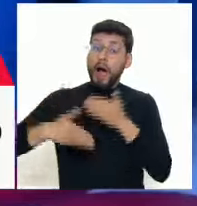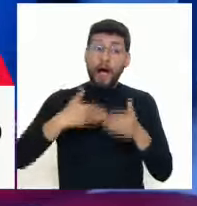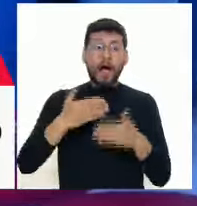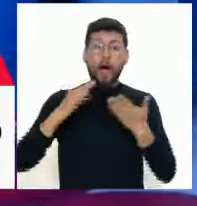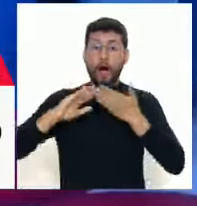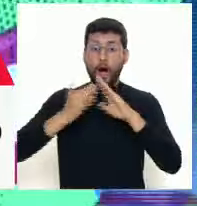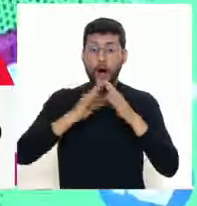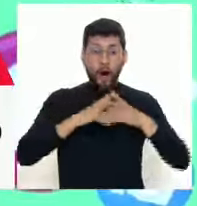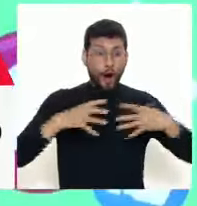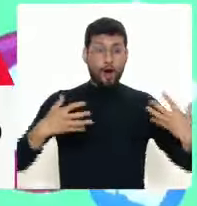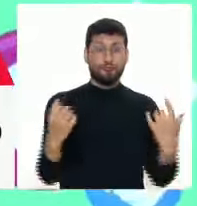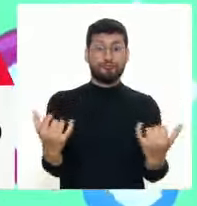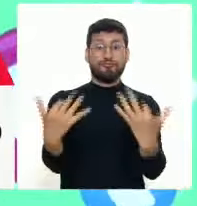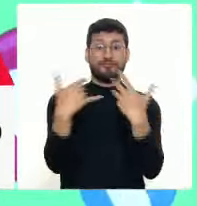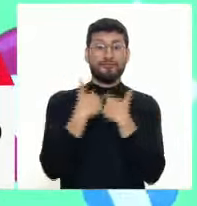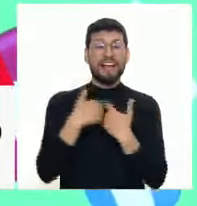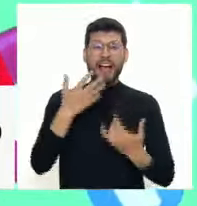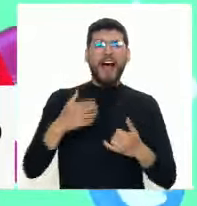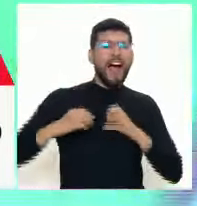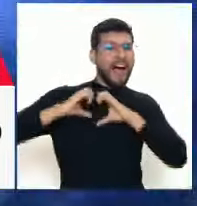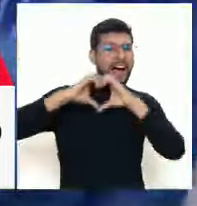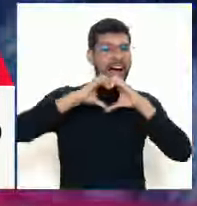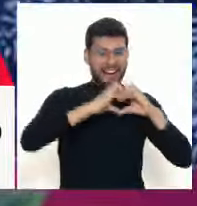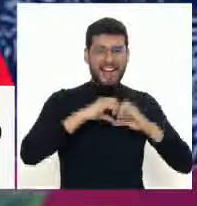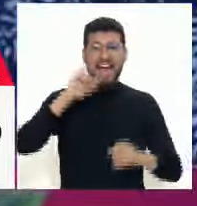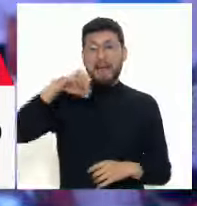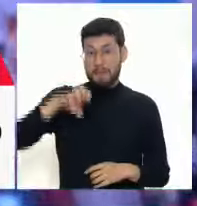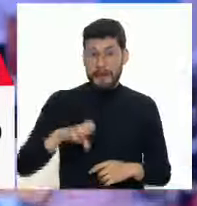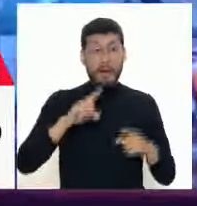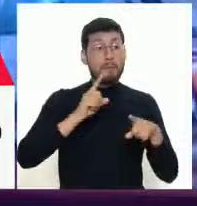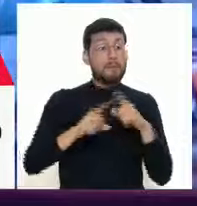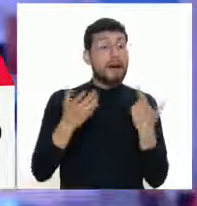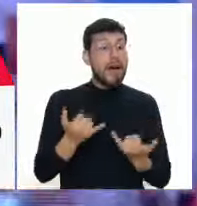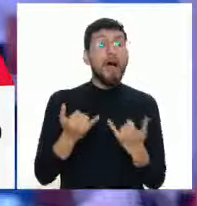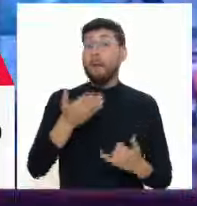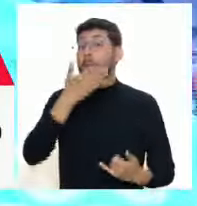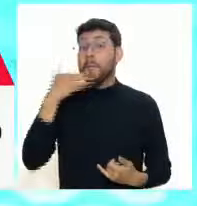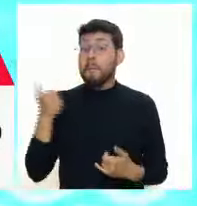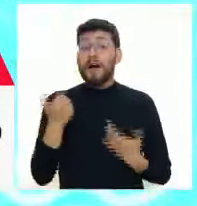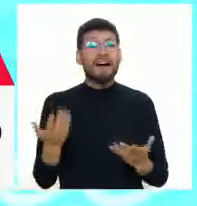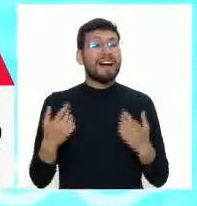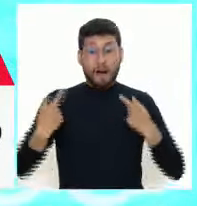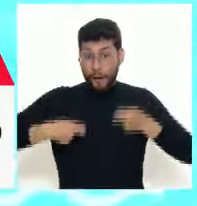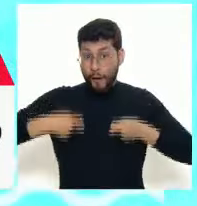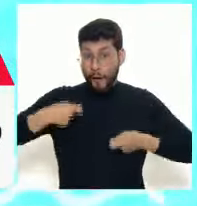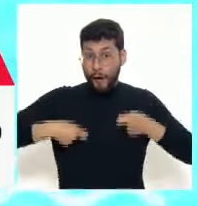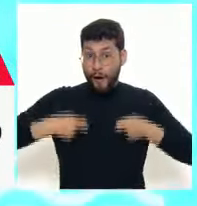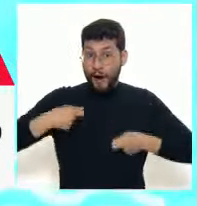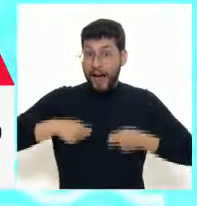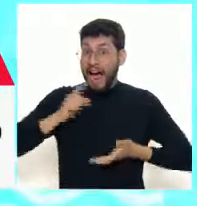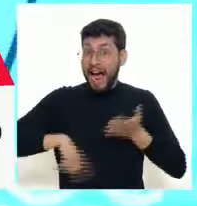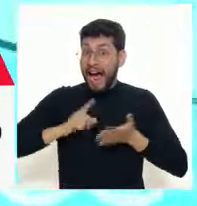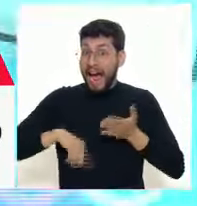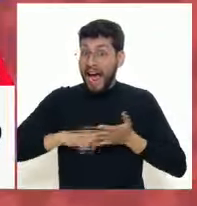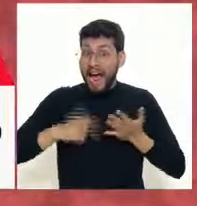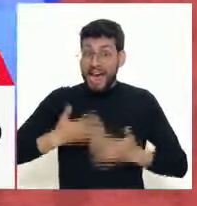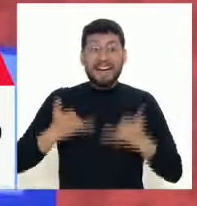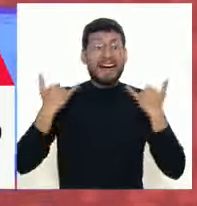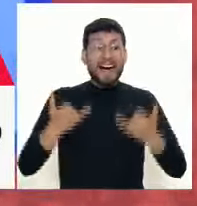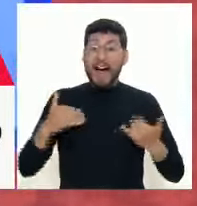una comunidad gigante de IP lovers. Pero lo mejor está por venir. ¡Tambores, por favor!